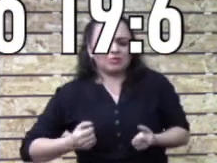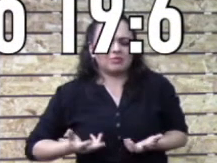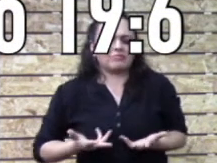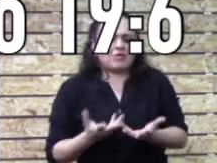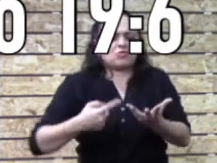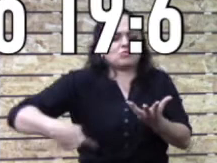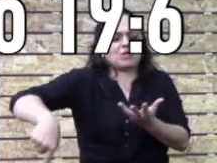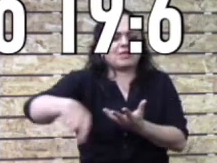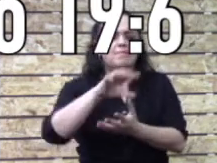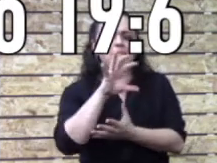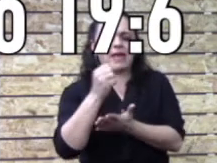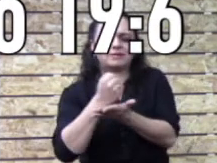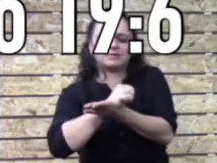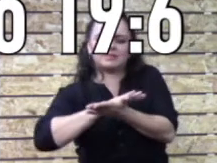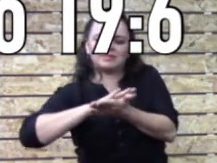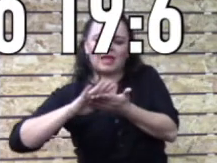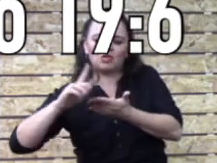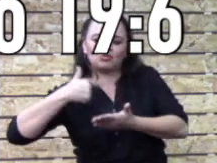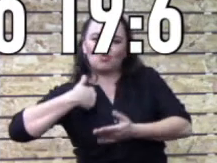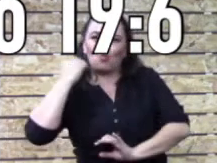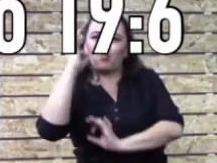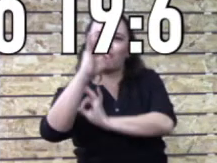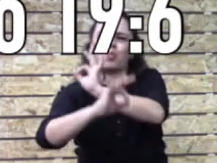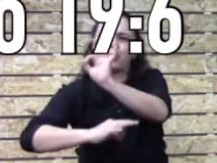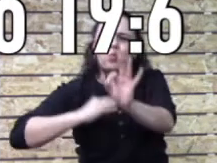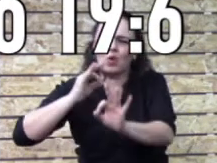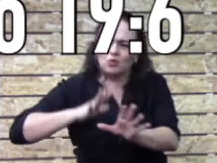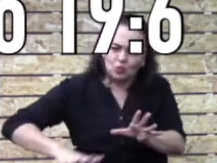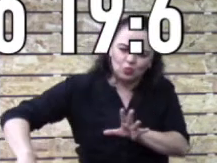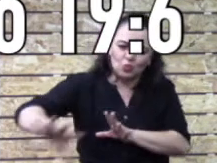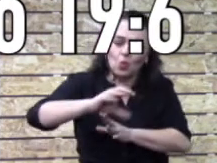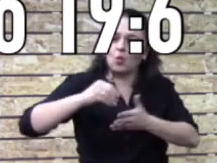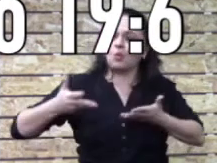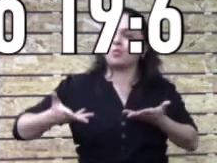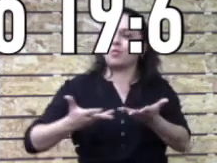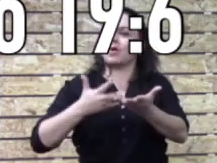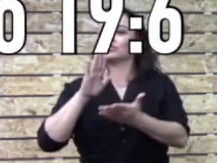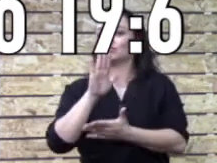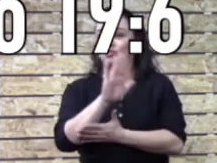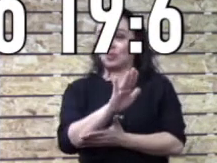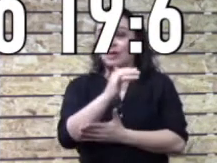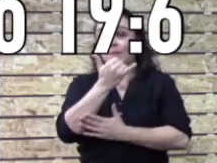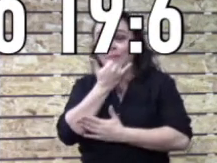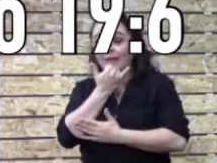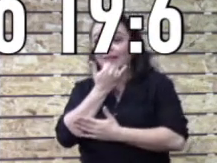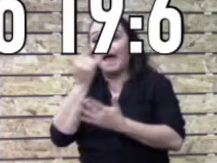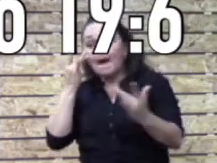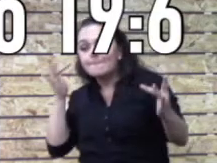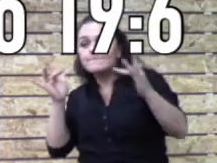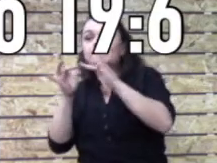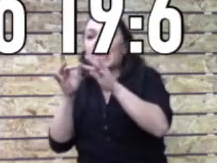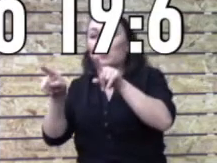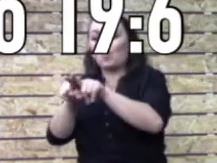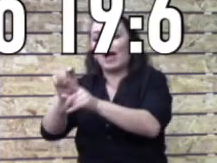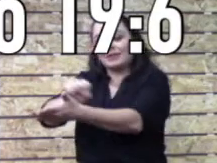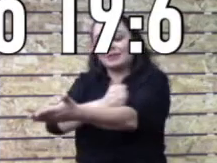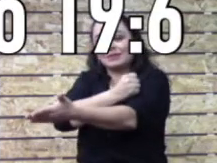santa. El Salmo 91 entonces evoca de una manera especial cómo Dios los ha traído